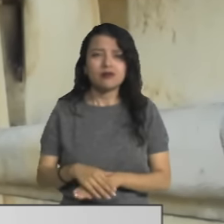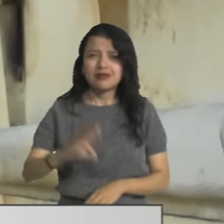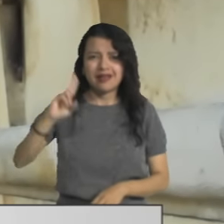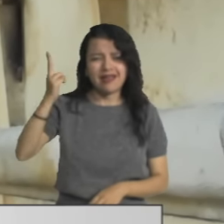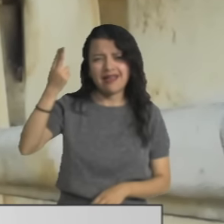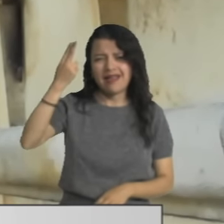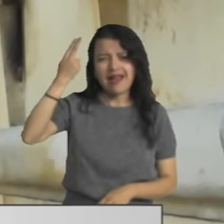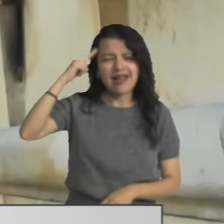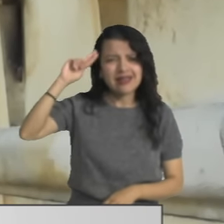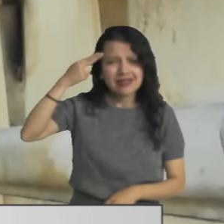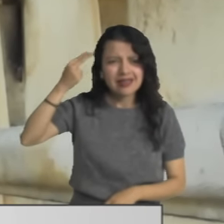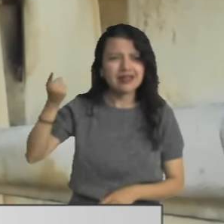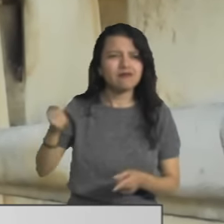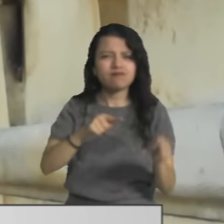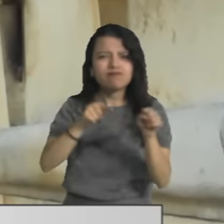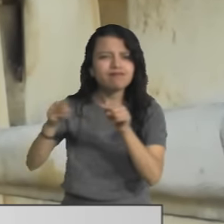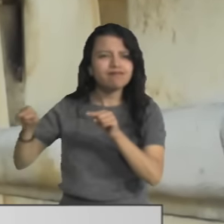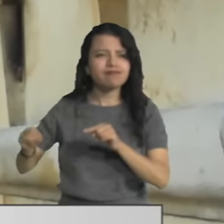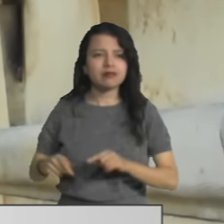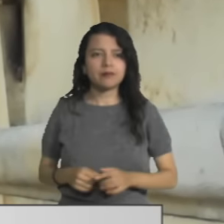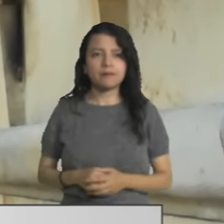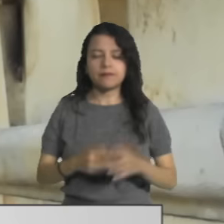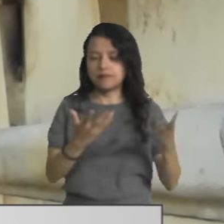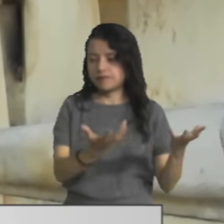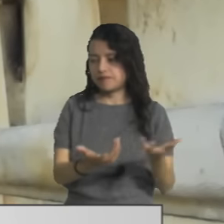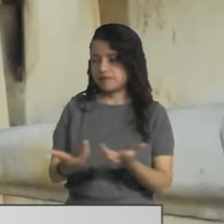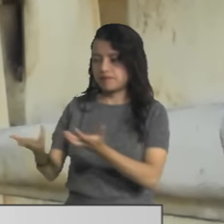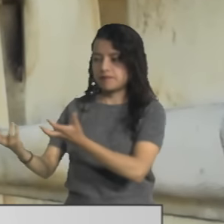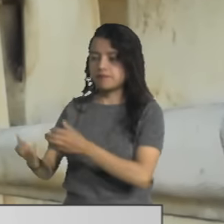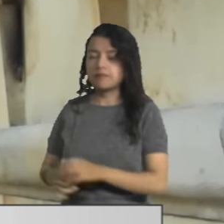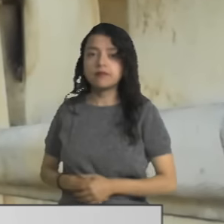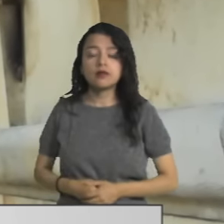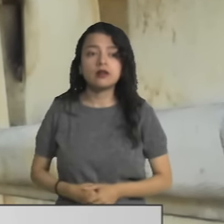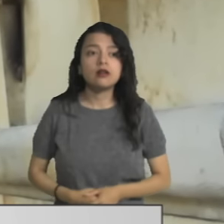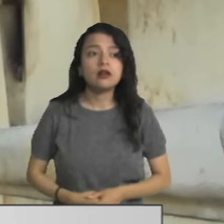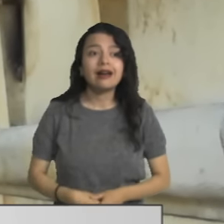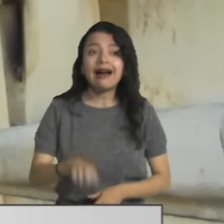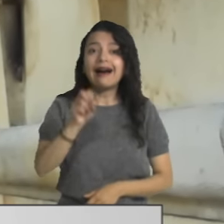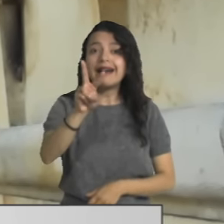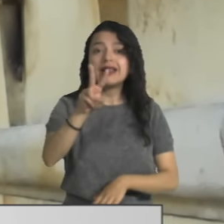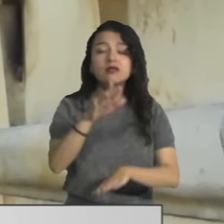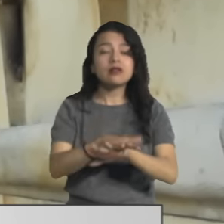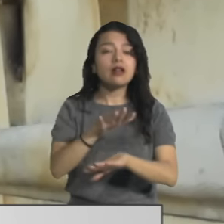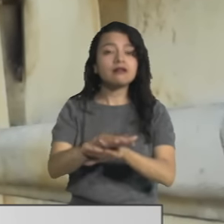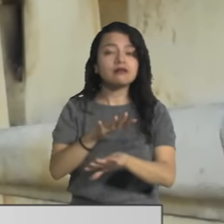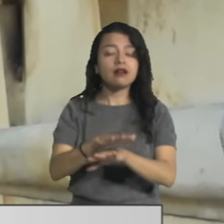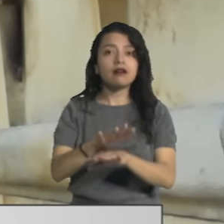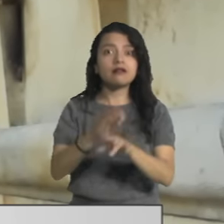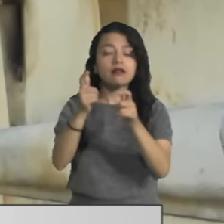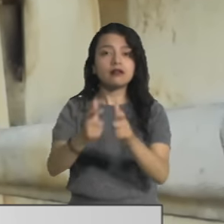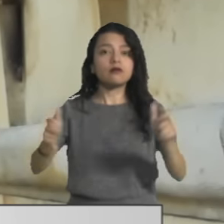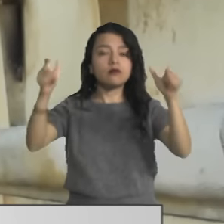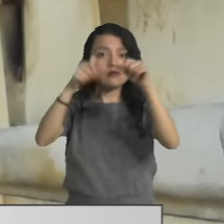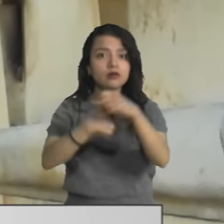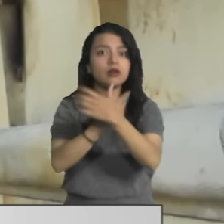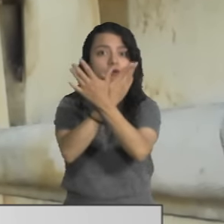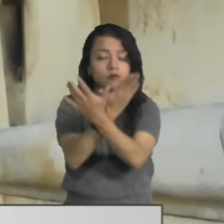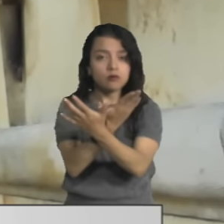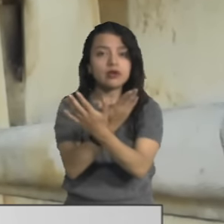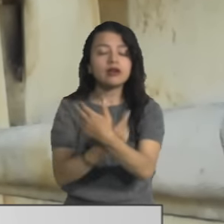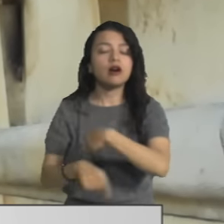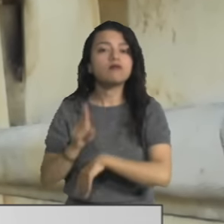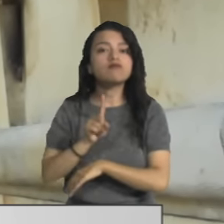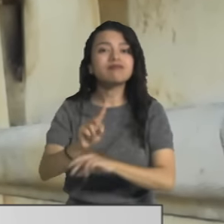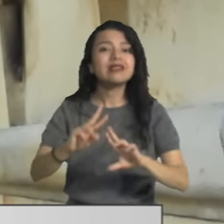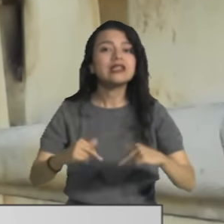ministro de Defensa, quien estará aquí citado a las 2 de la tarde en el Congreso de la República y quien entregaría declaraciones por la situación de orden público